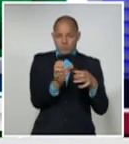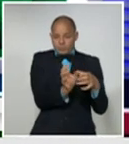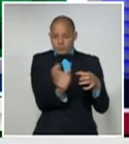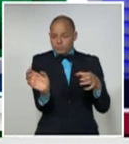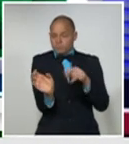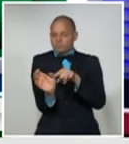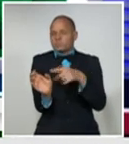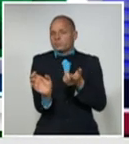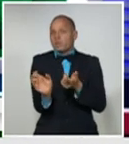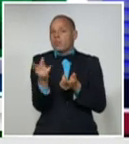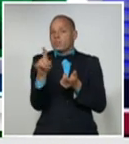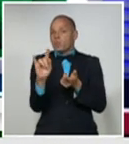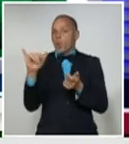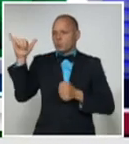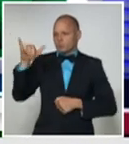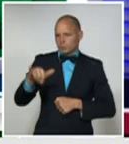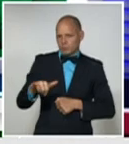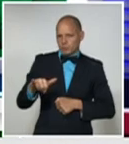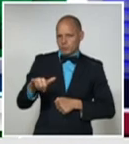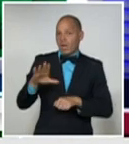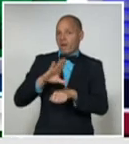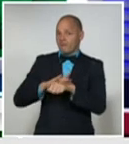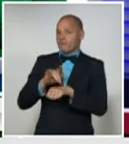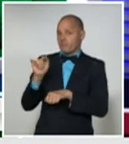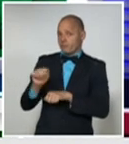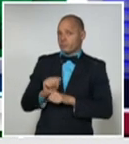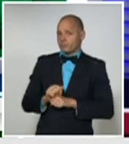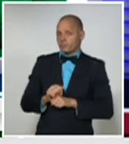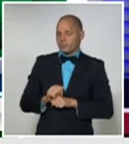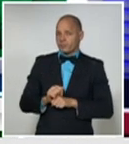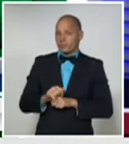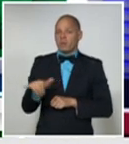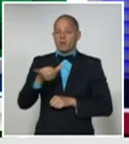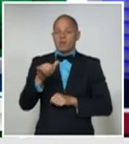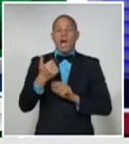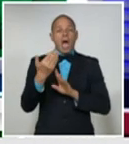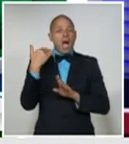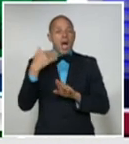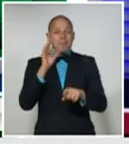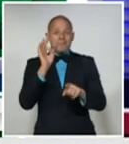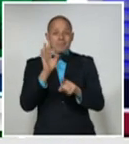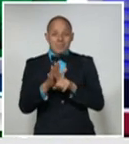2%. Y ya se acumula desde el inicio de la pandemia